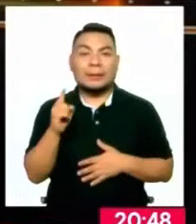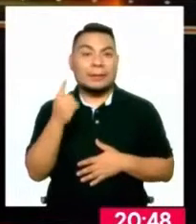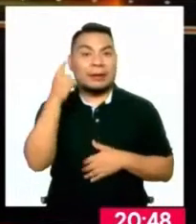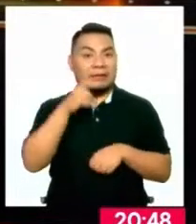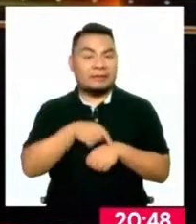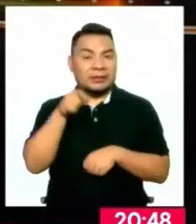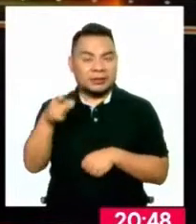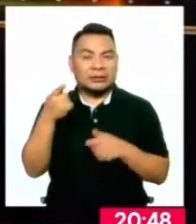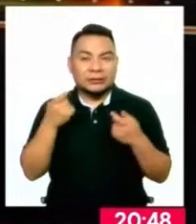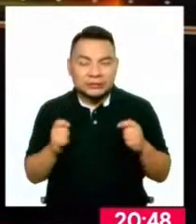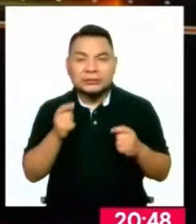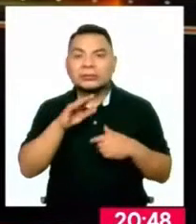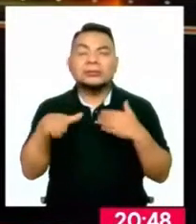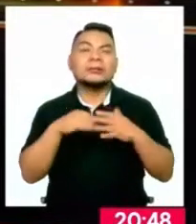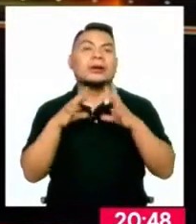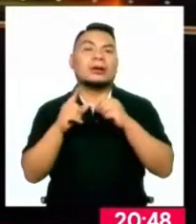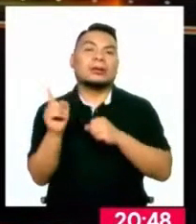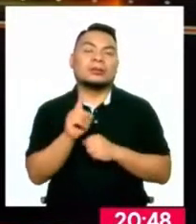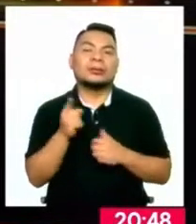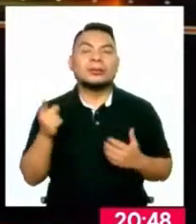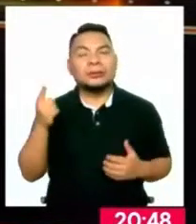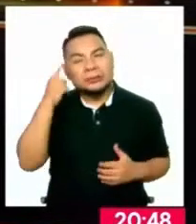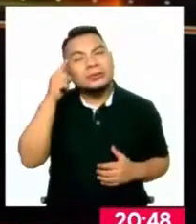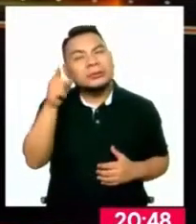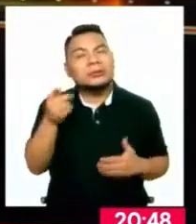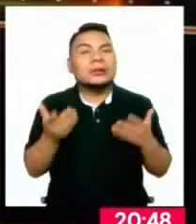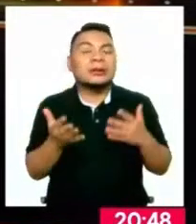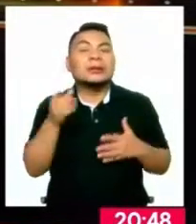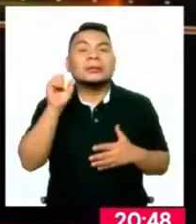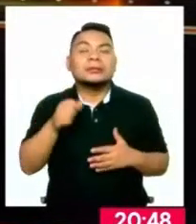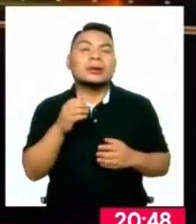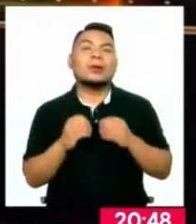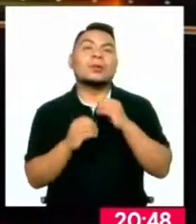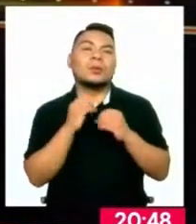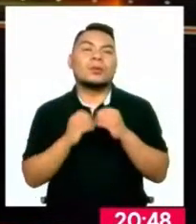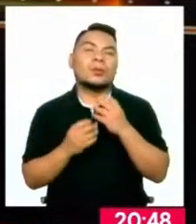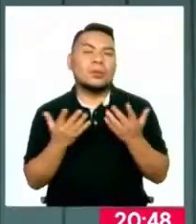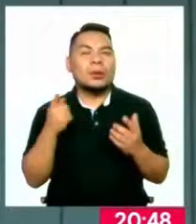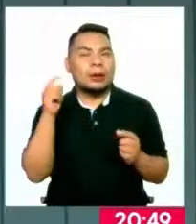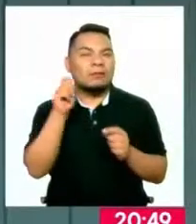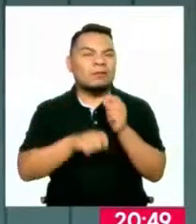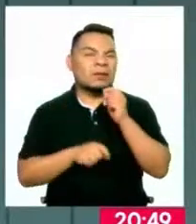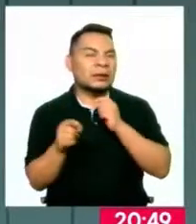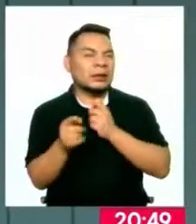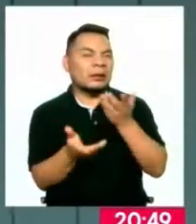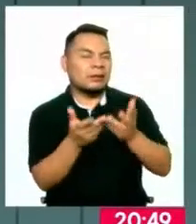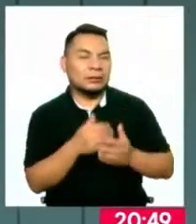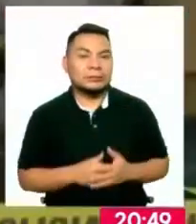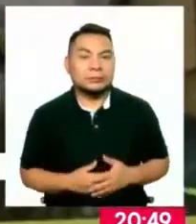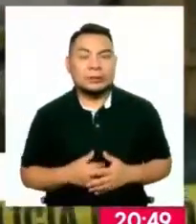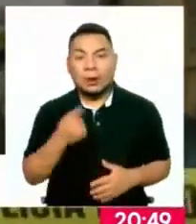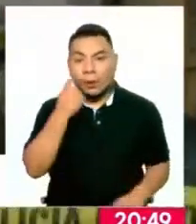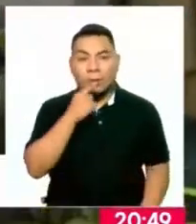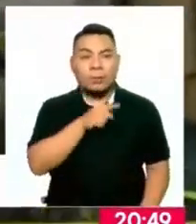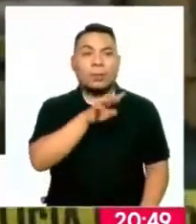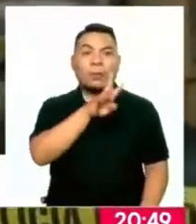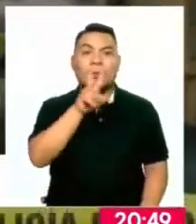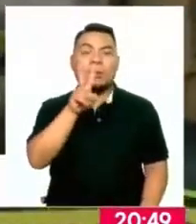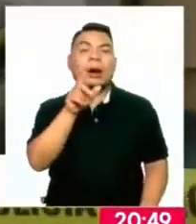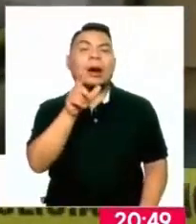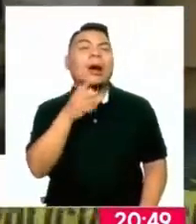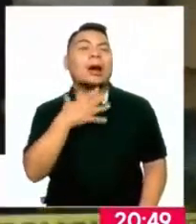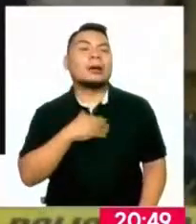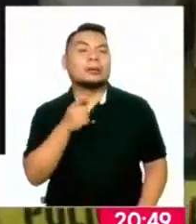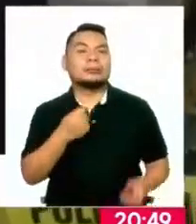la primera vez que intentaban asaltarlo y presumen que se trate de un ajuste de cuentas. Un hombre de 42 años, comerciante